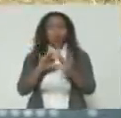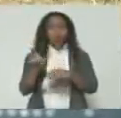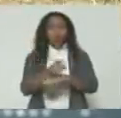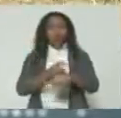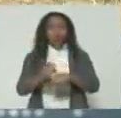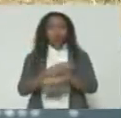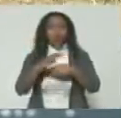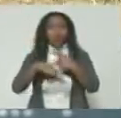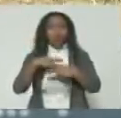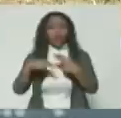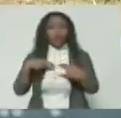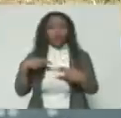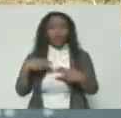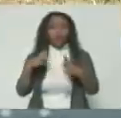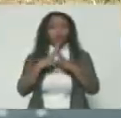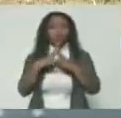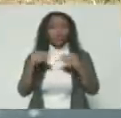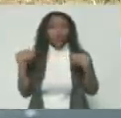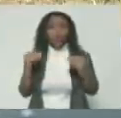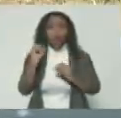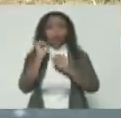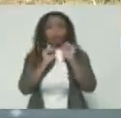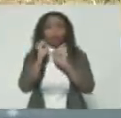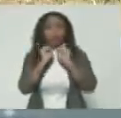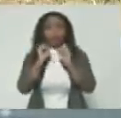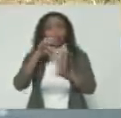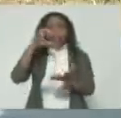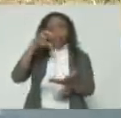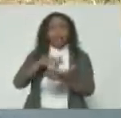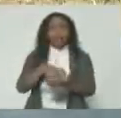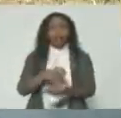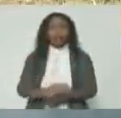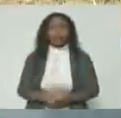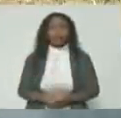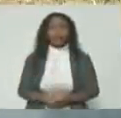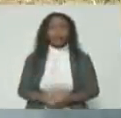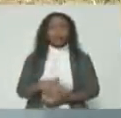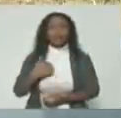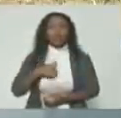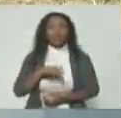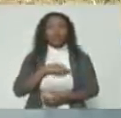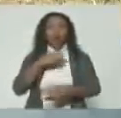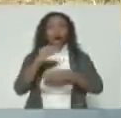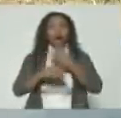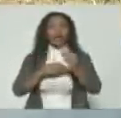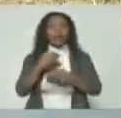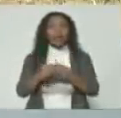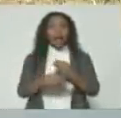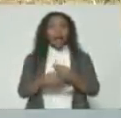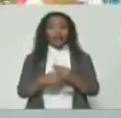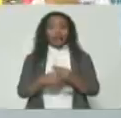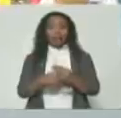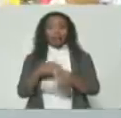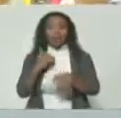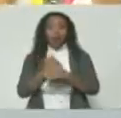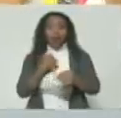gobierno revolucionario y con toda la maquinaria del Estado. Y nosotros hacer de tripas